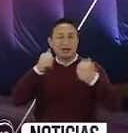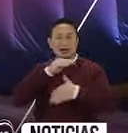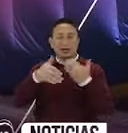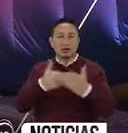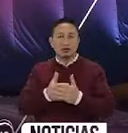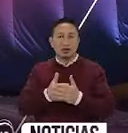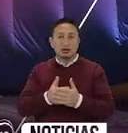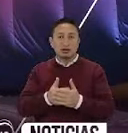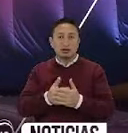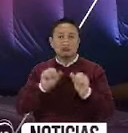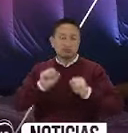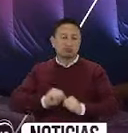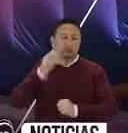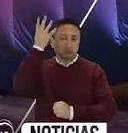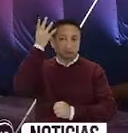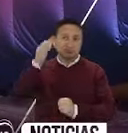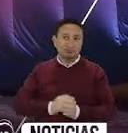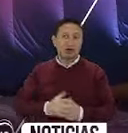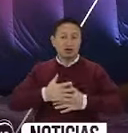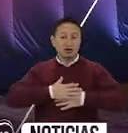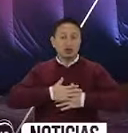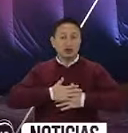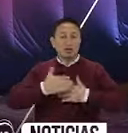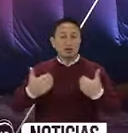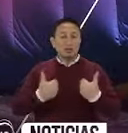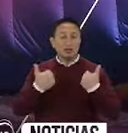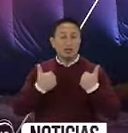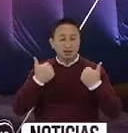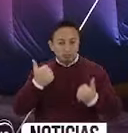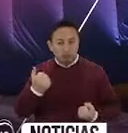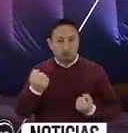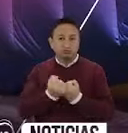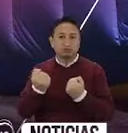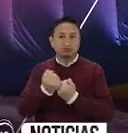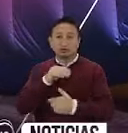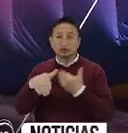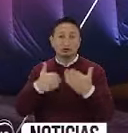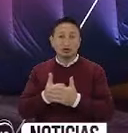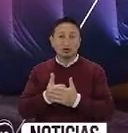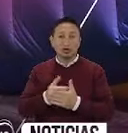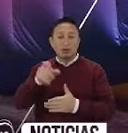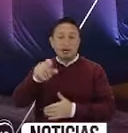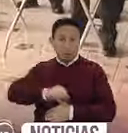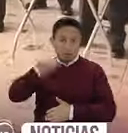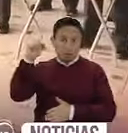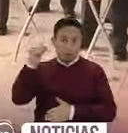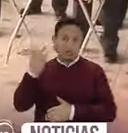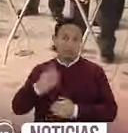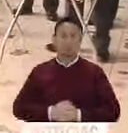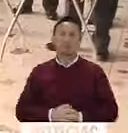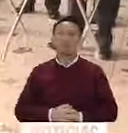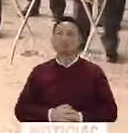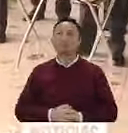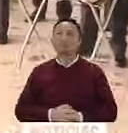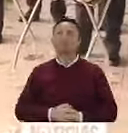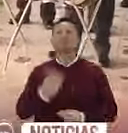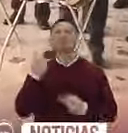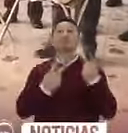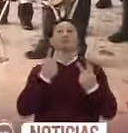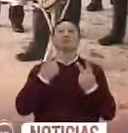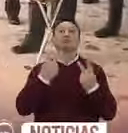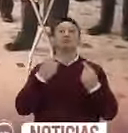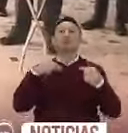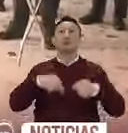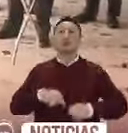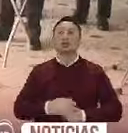creo que todas se merecen la corona. Yo voy a estar muy feliz y voy a apoyar y voy a dar todo mi apoyo a la persona que gane. Durante la visita en nuestro medio